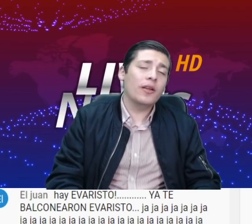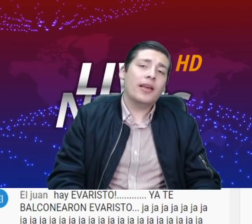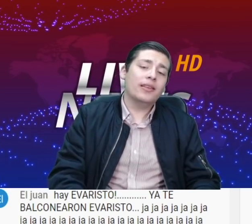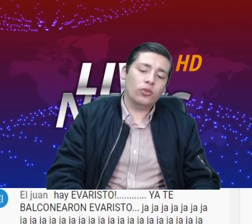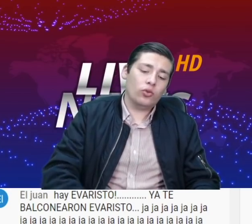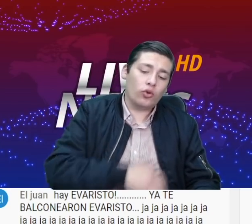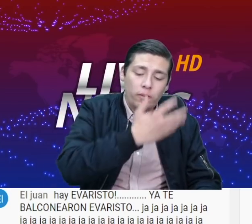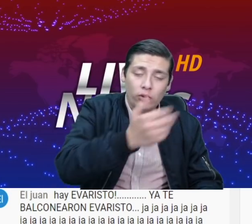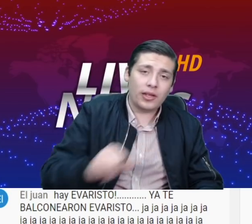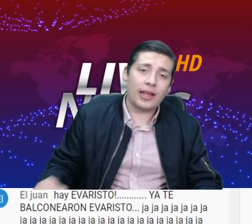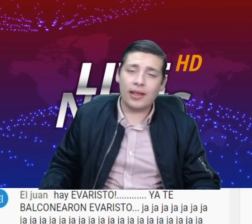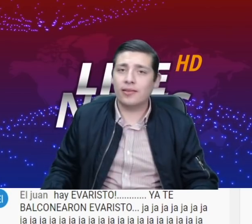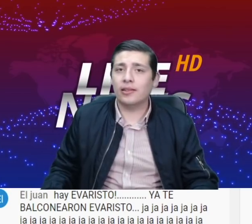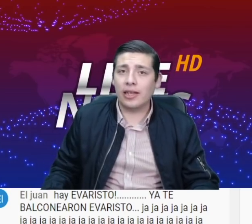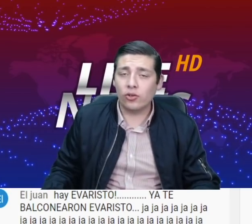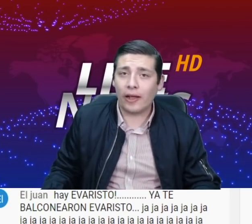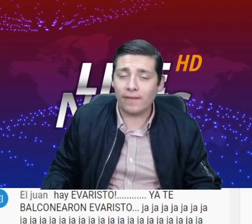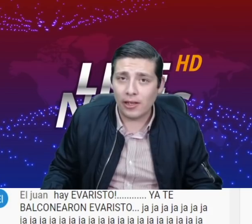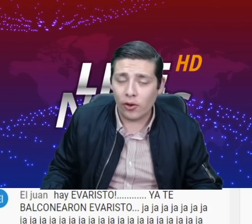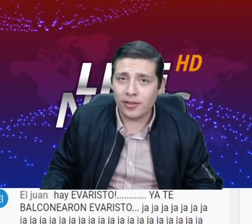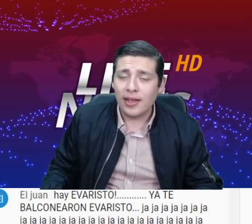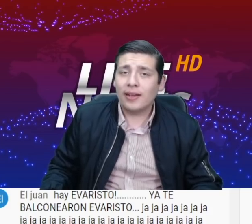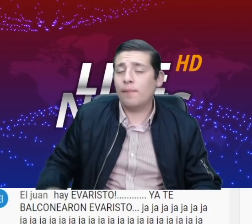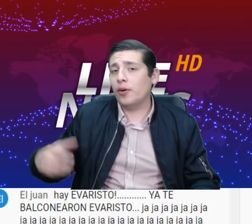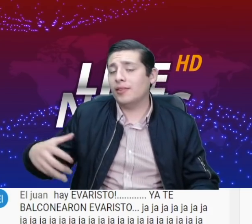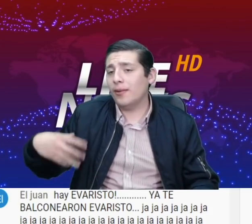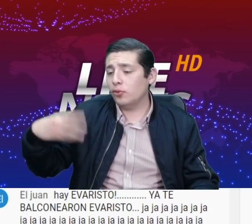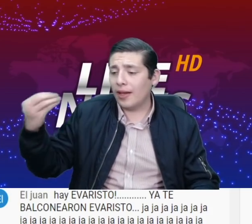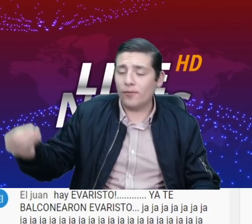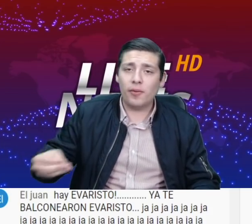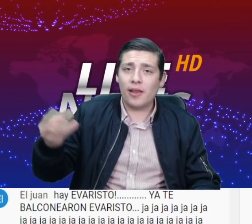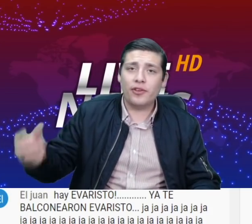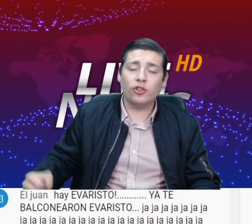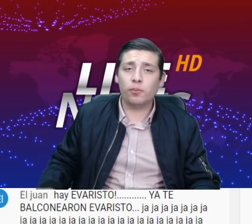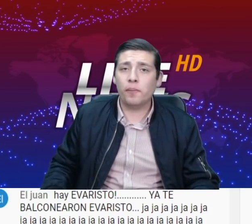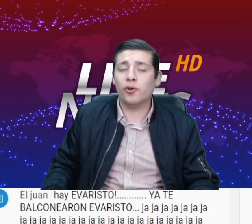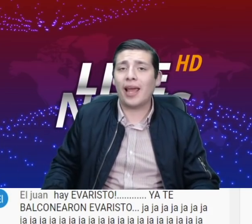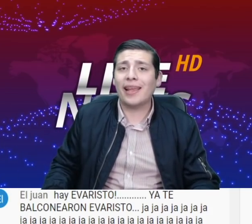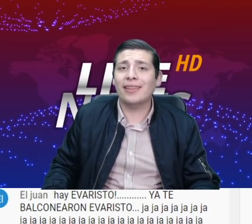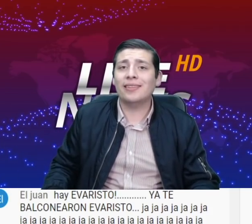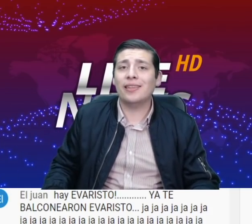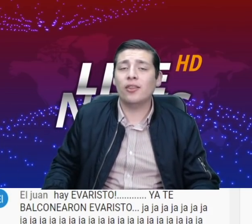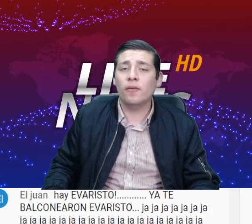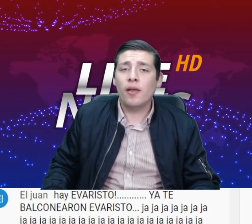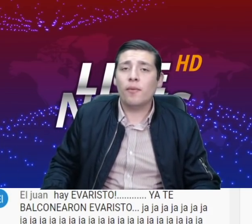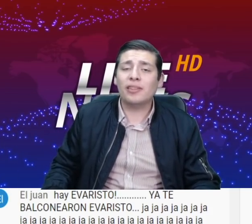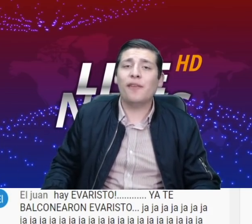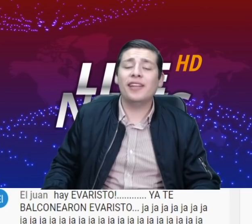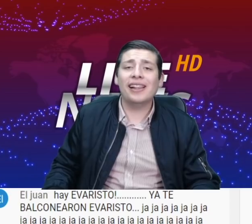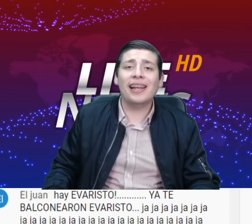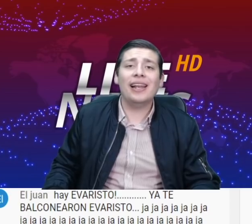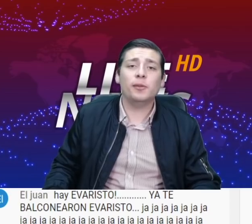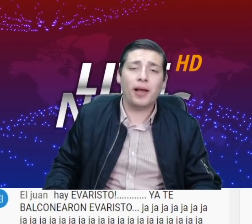dejaron estos corruptos en sexenios anteriores, que por estar buscando beneficios propios hayan decidido, pues